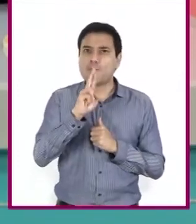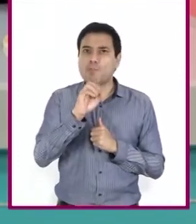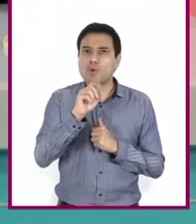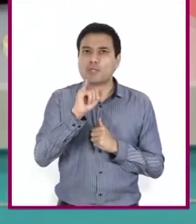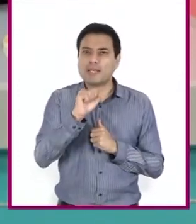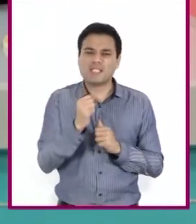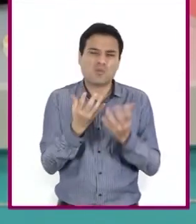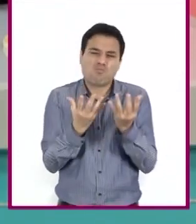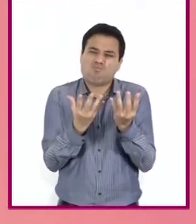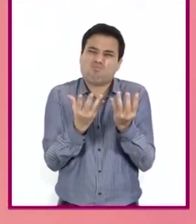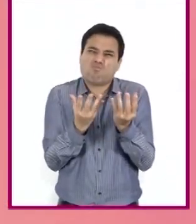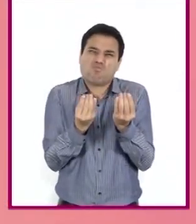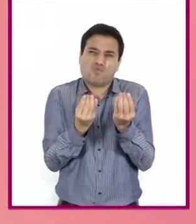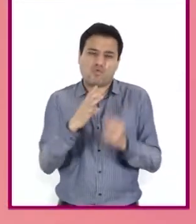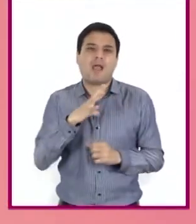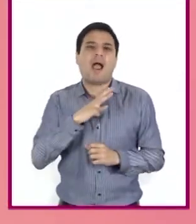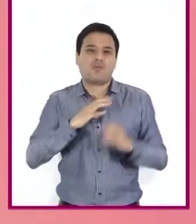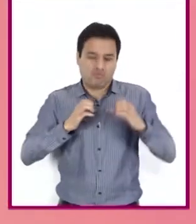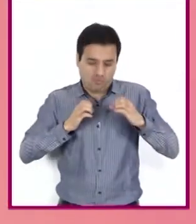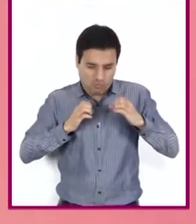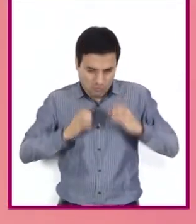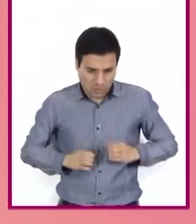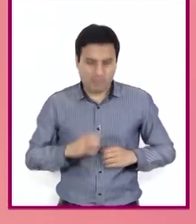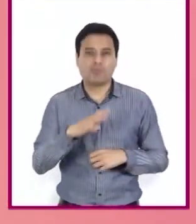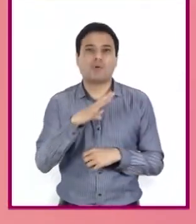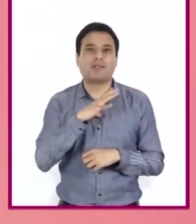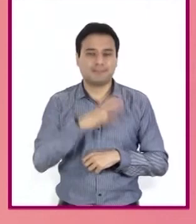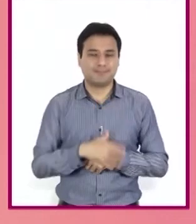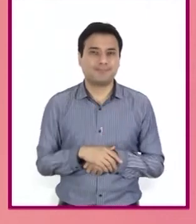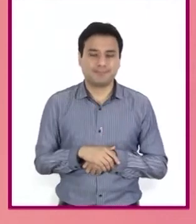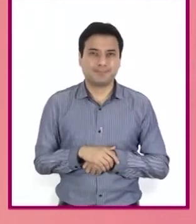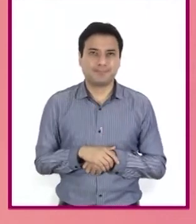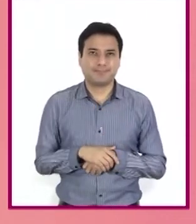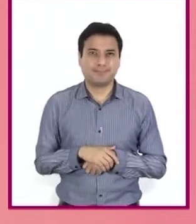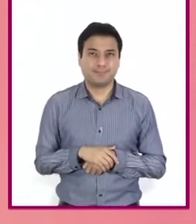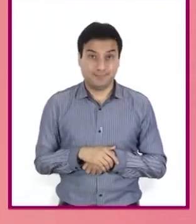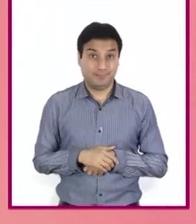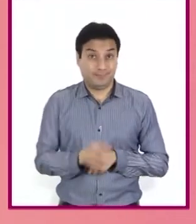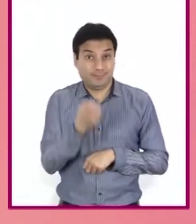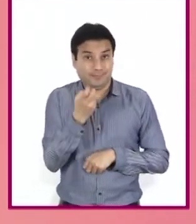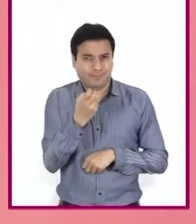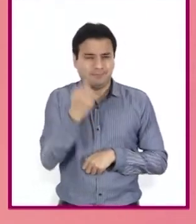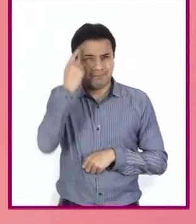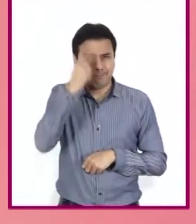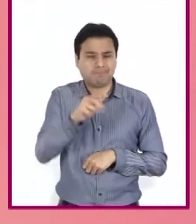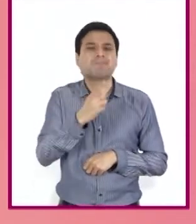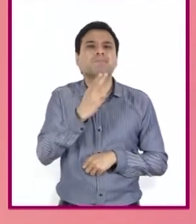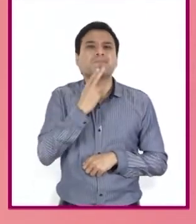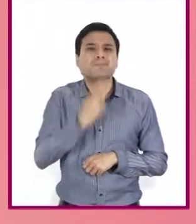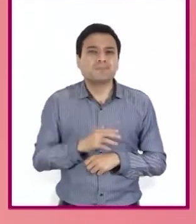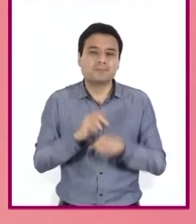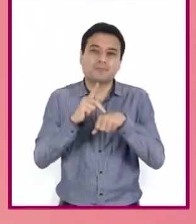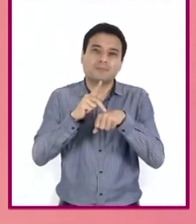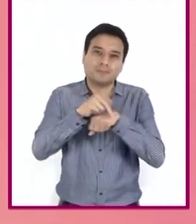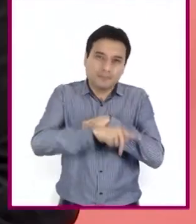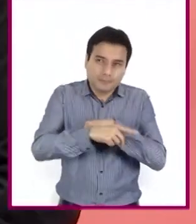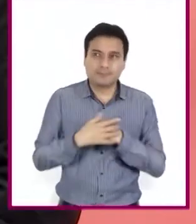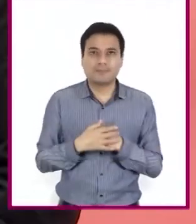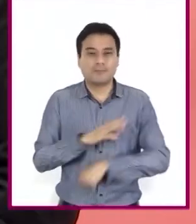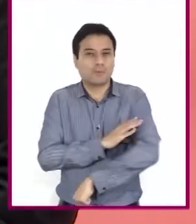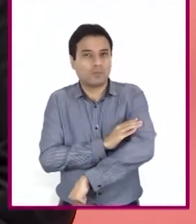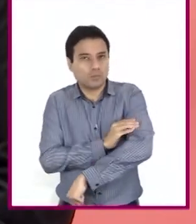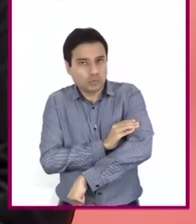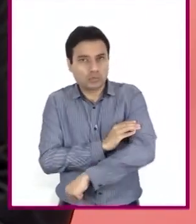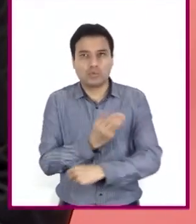se encuentran en todas las células vivas. Constituyen el material principal de la piel,